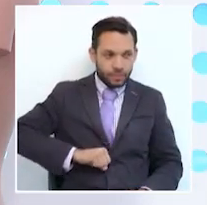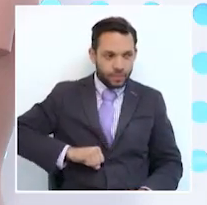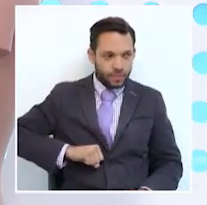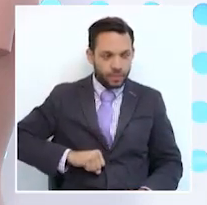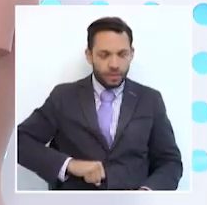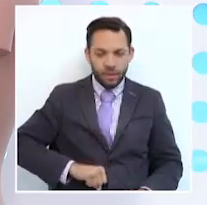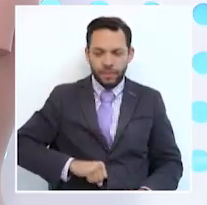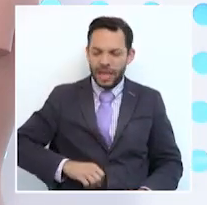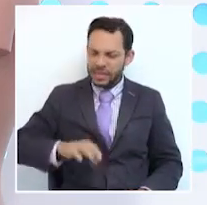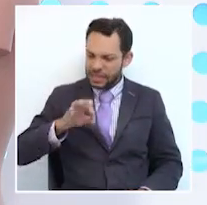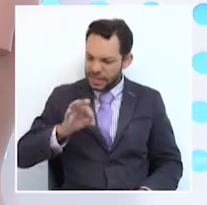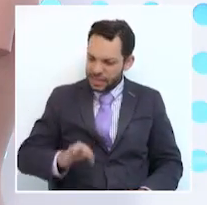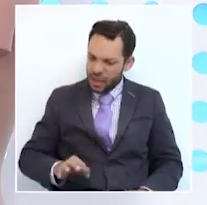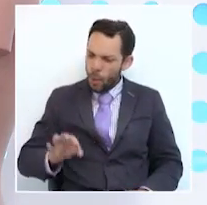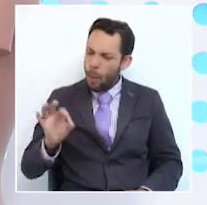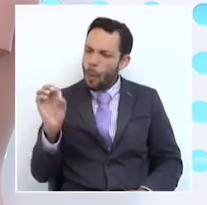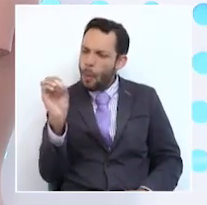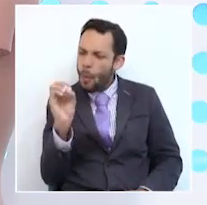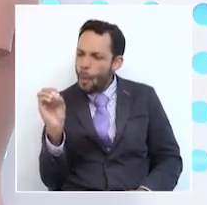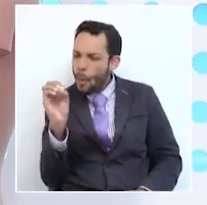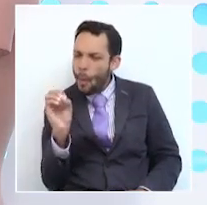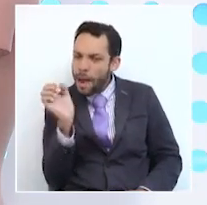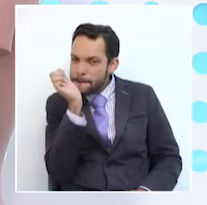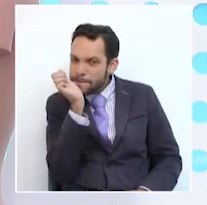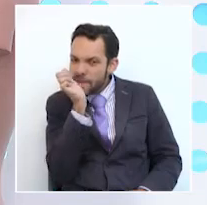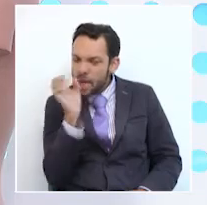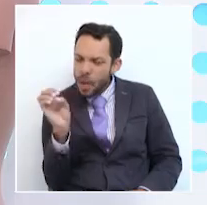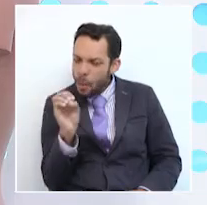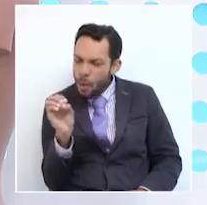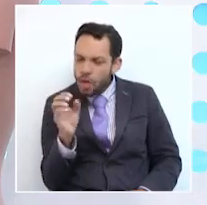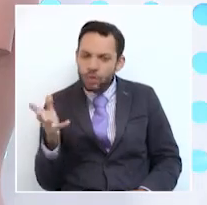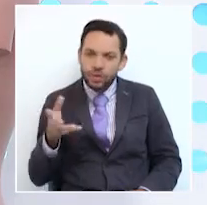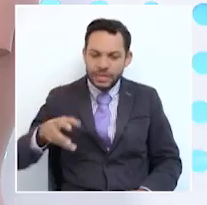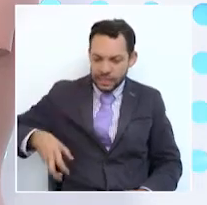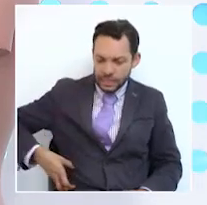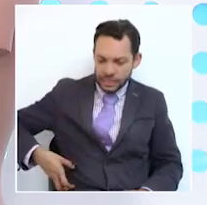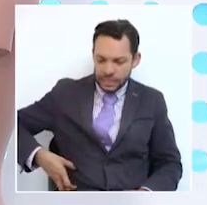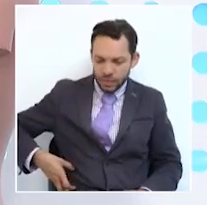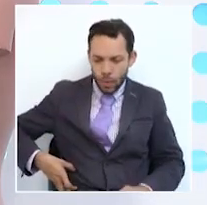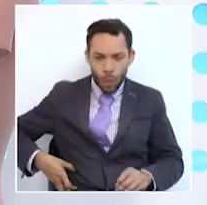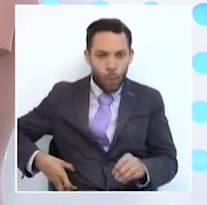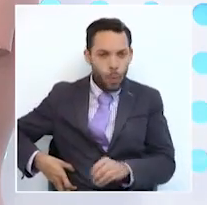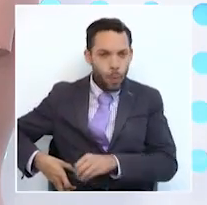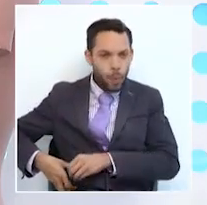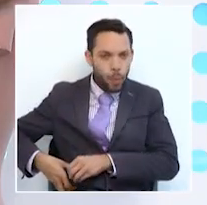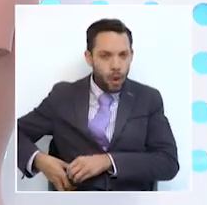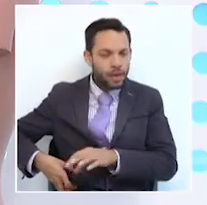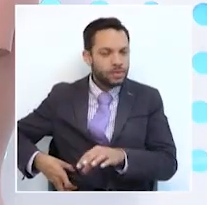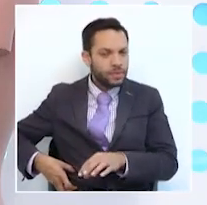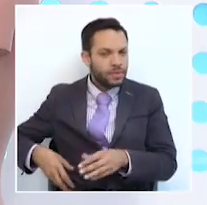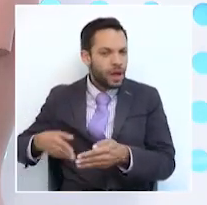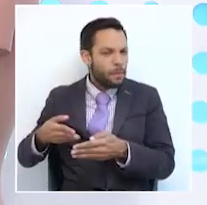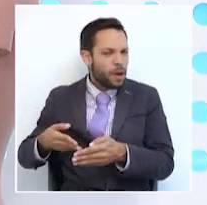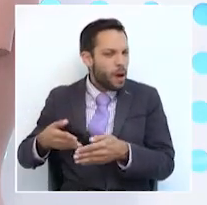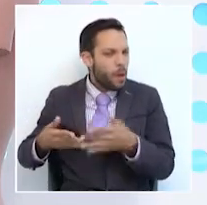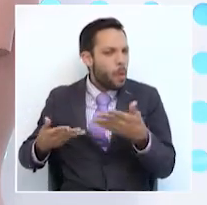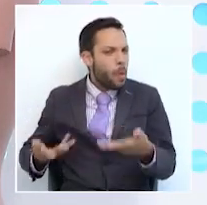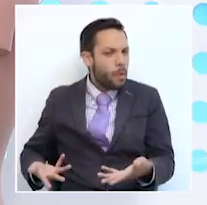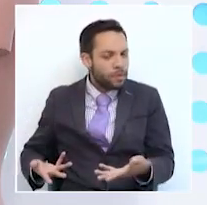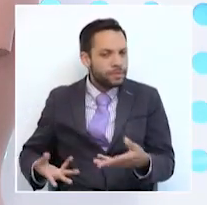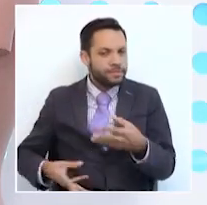del cálculo y qué condiciones tiene el riñón adicionalmente hacer exámenes de creatinina